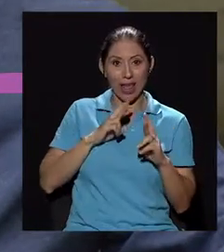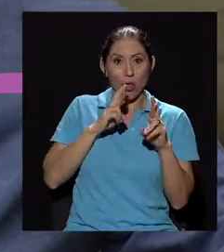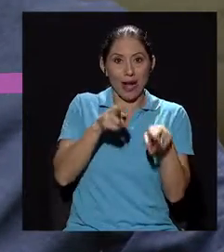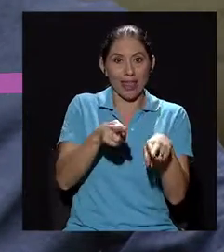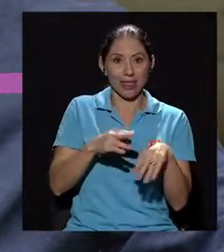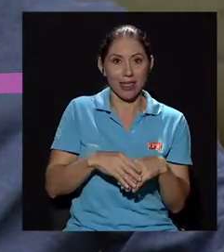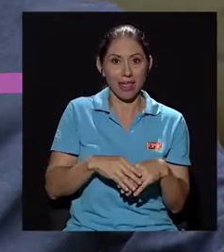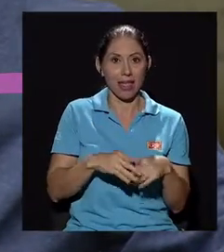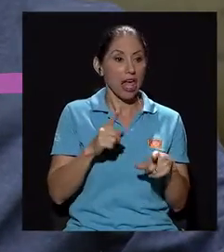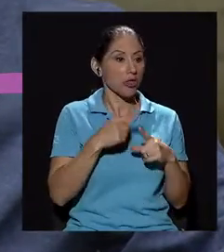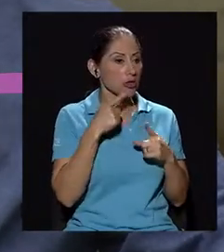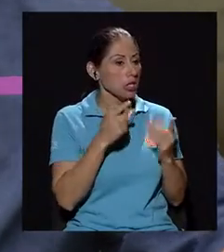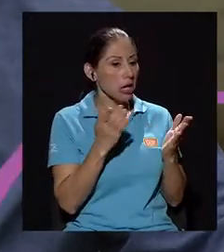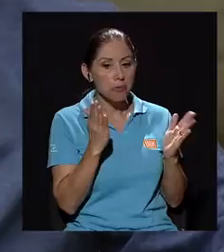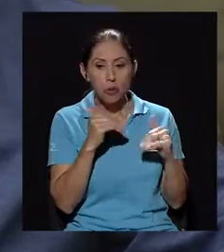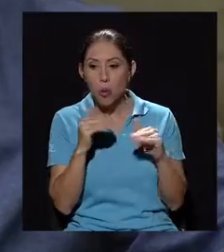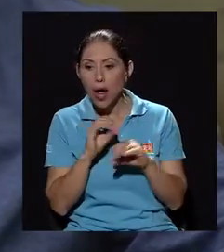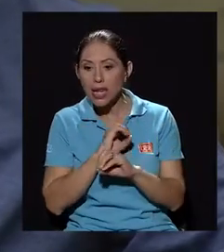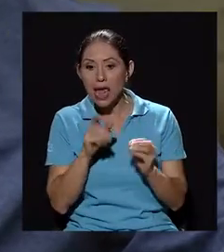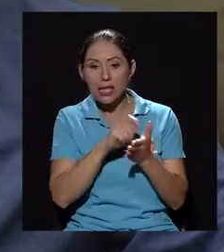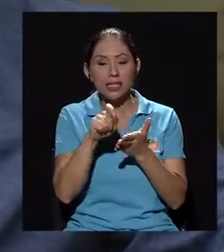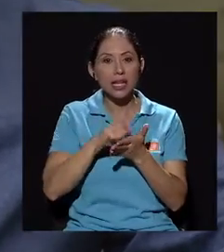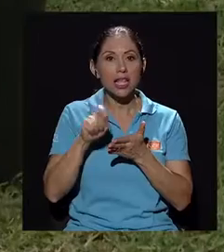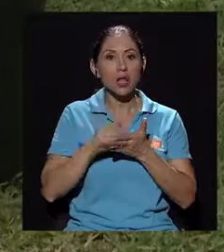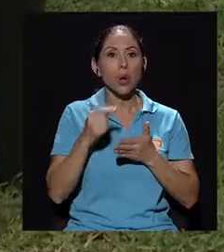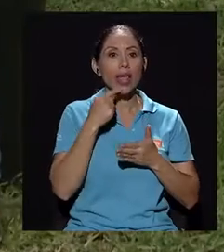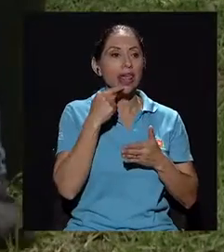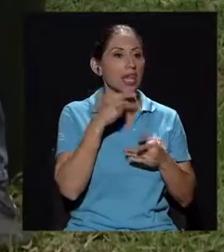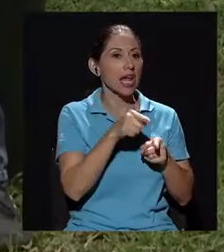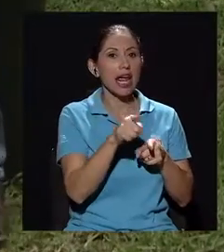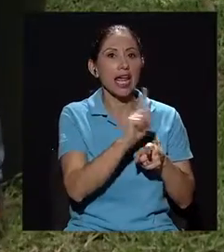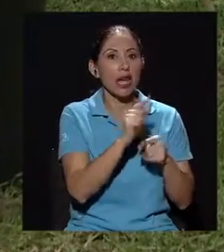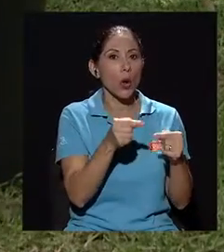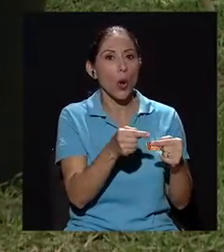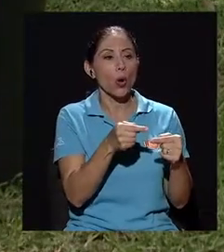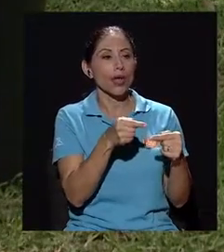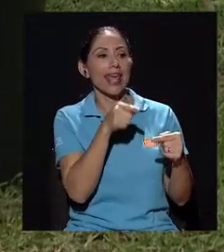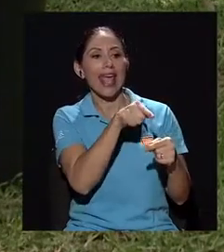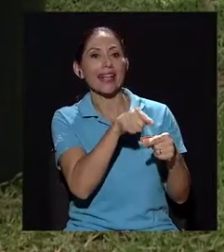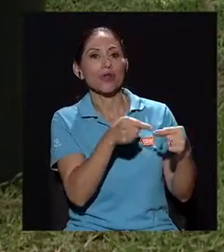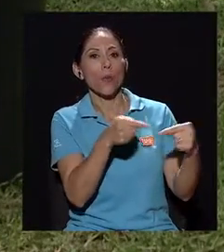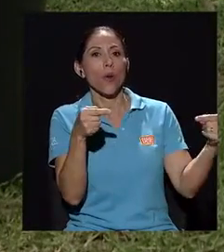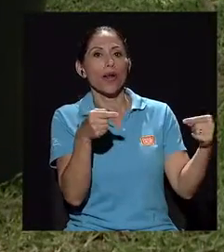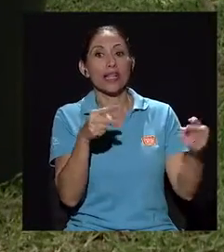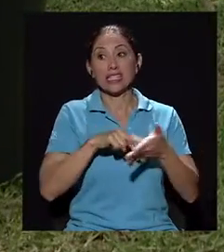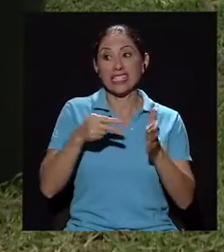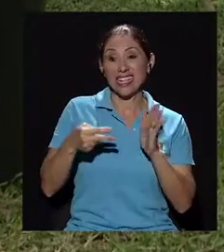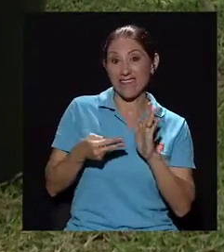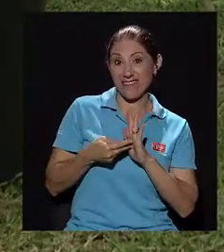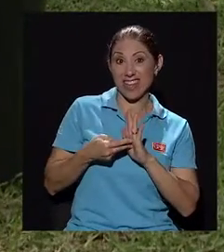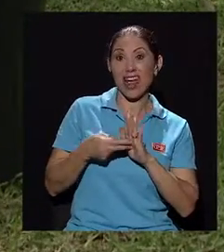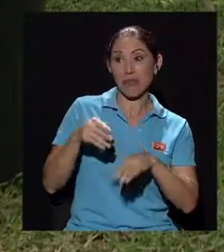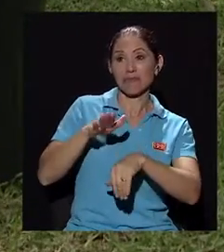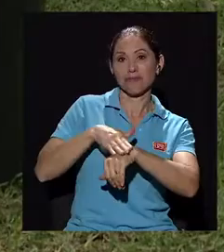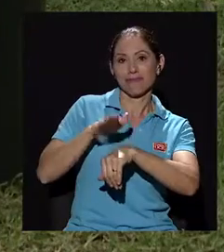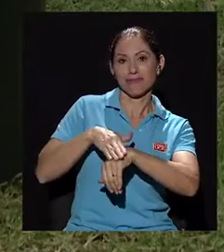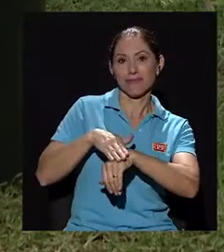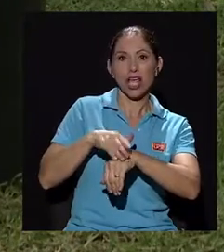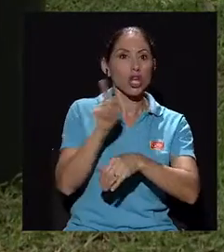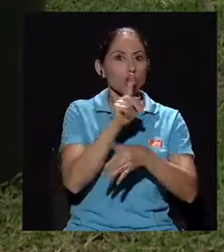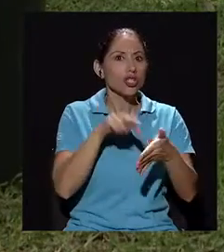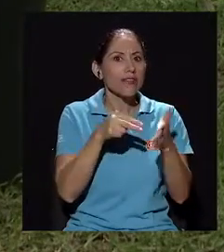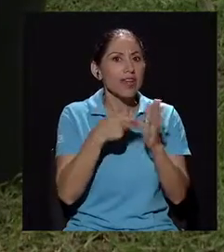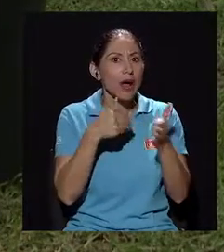no oponerme por escrito, estaba dando mi consentimiento. Claro, no entendamos que eso era que le quitaban los órganos deliberadamente a alguien